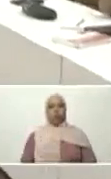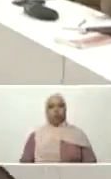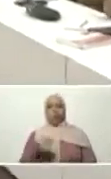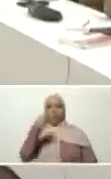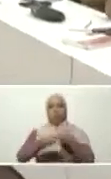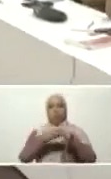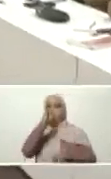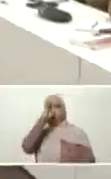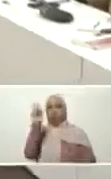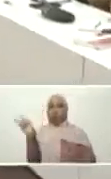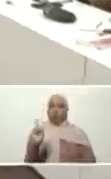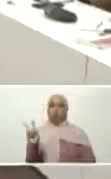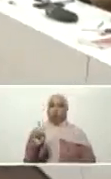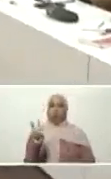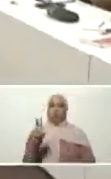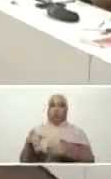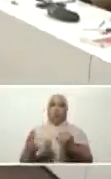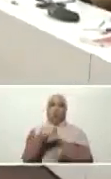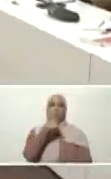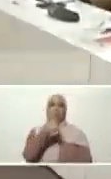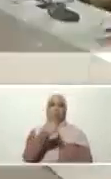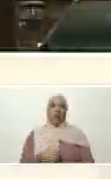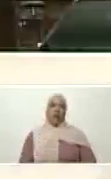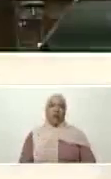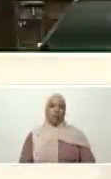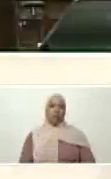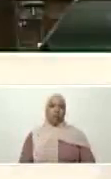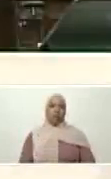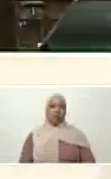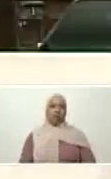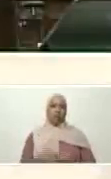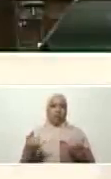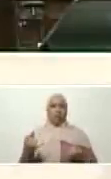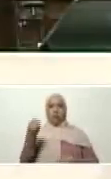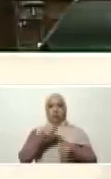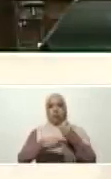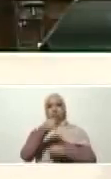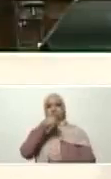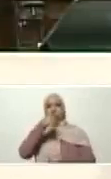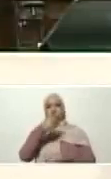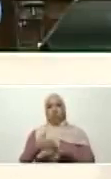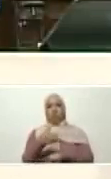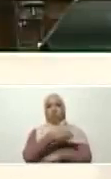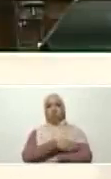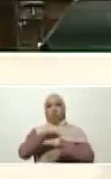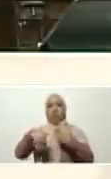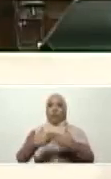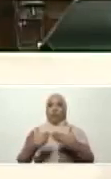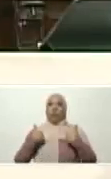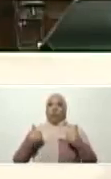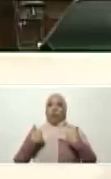del Banco de Venezuela, del Banco del Tesoro, del Banco Bicentenario y de toda la banca y de todos los